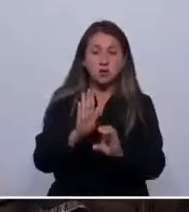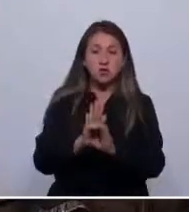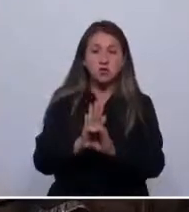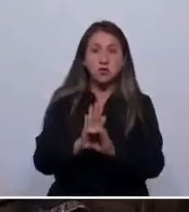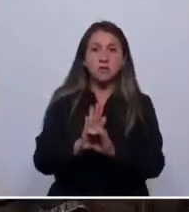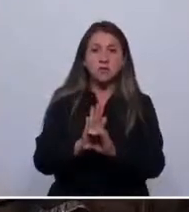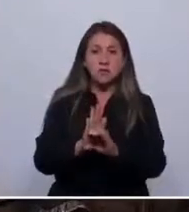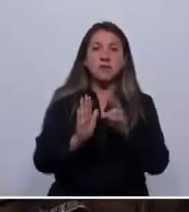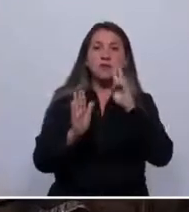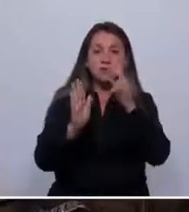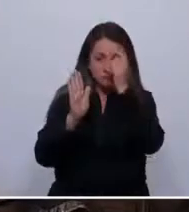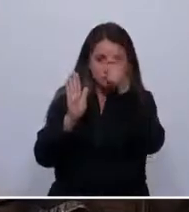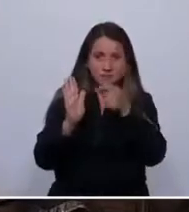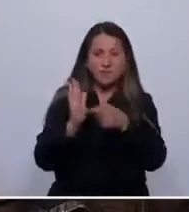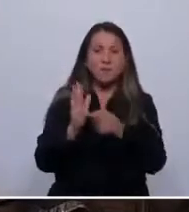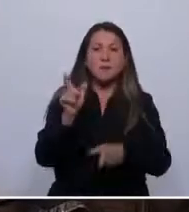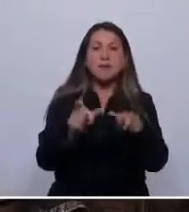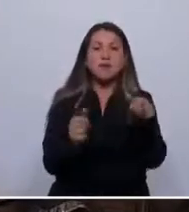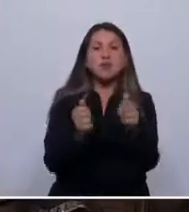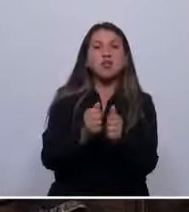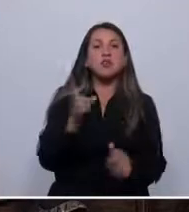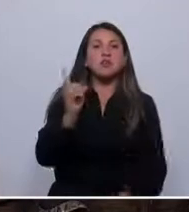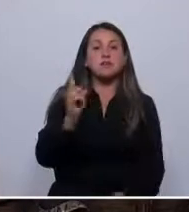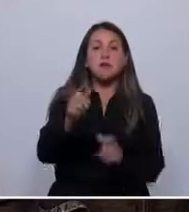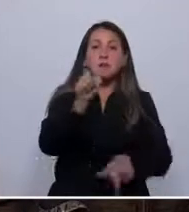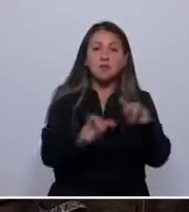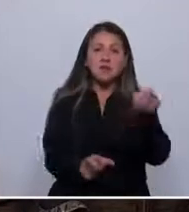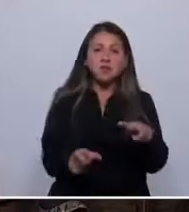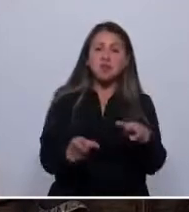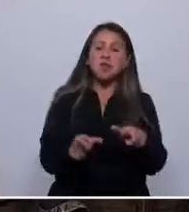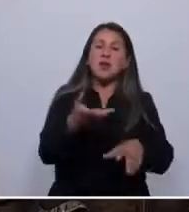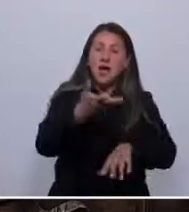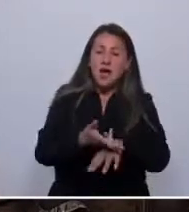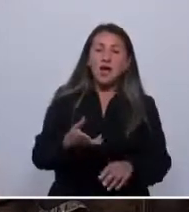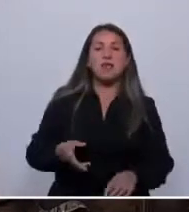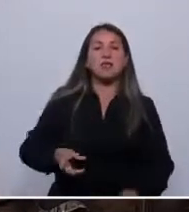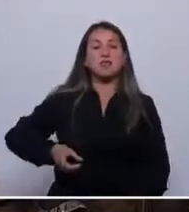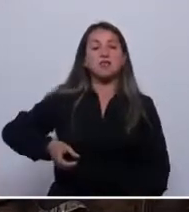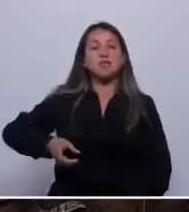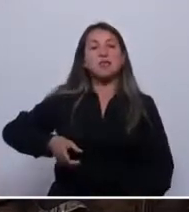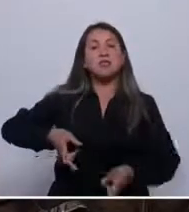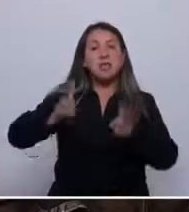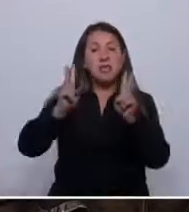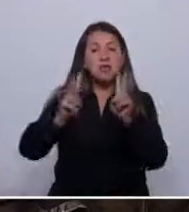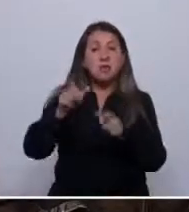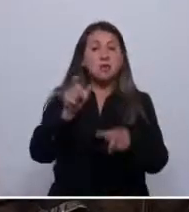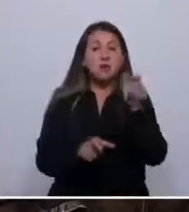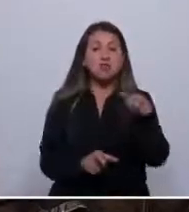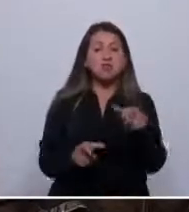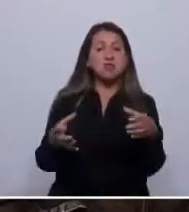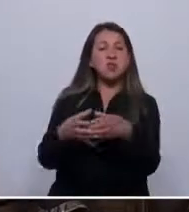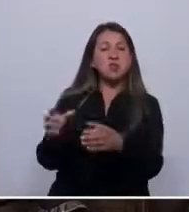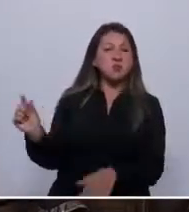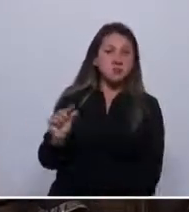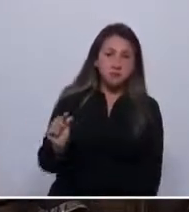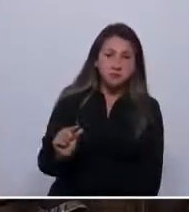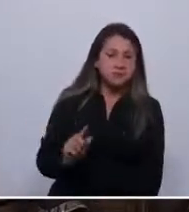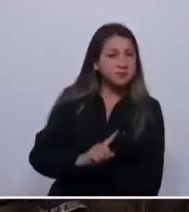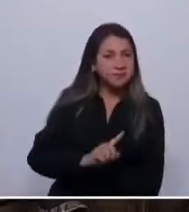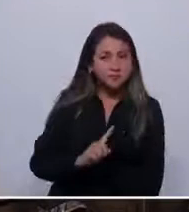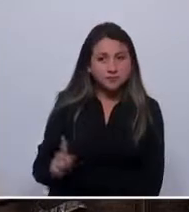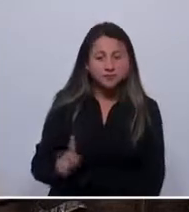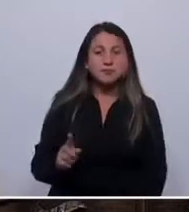reconozca a las personas con discapacidad como personas con plenos derechos, y no como personas de segunda categoría.